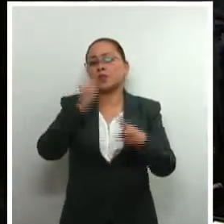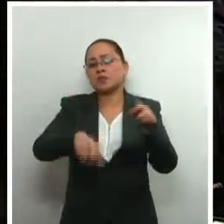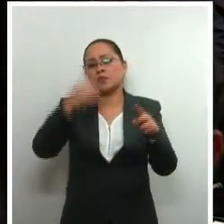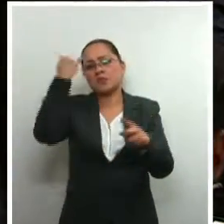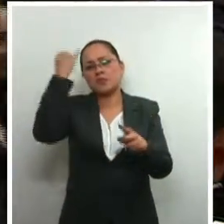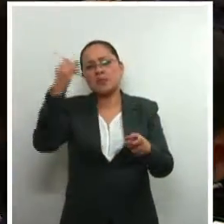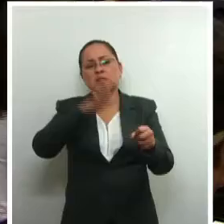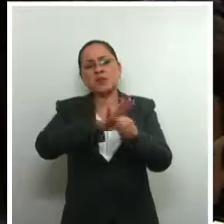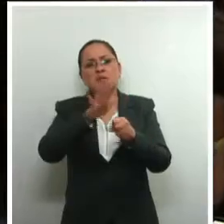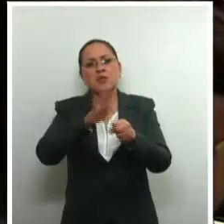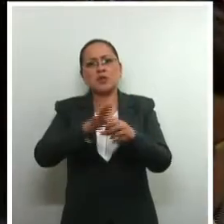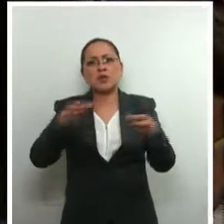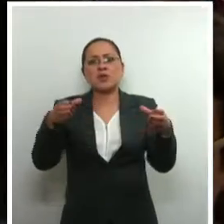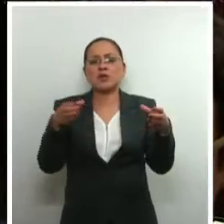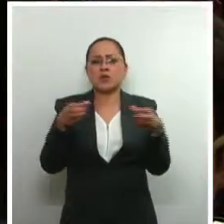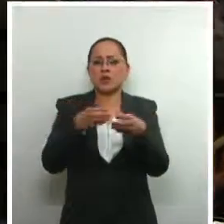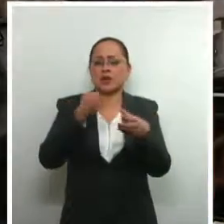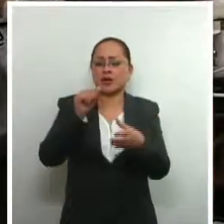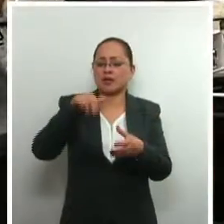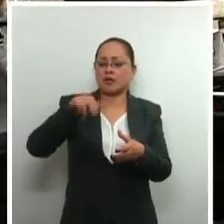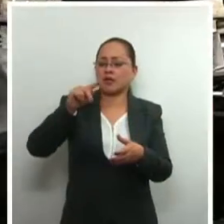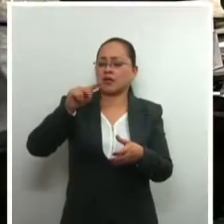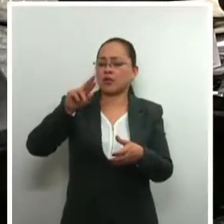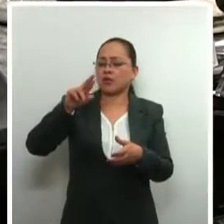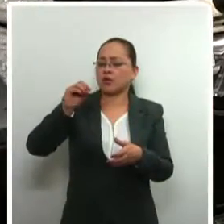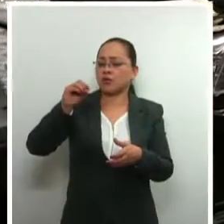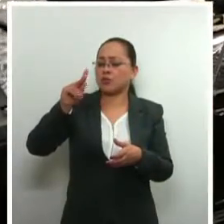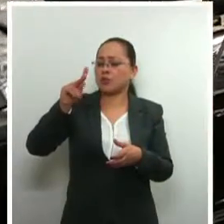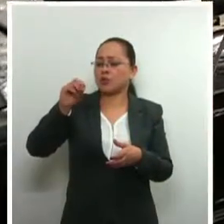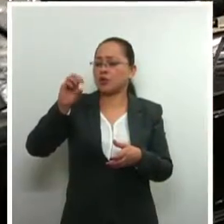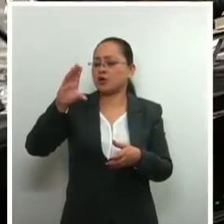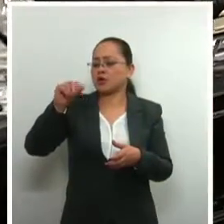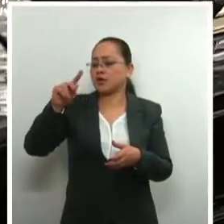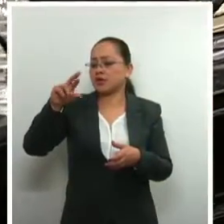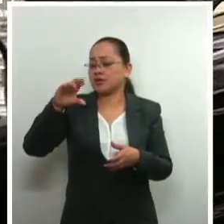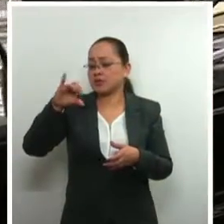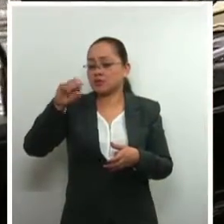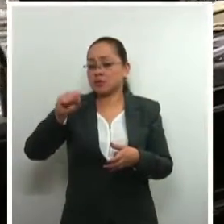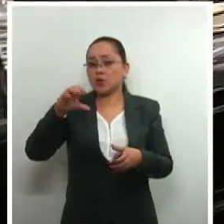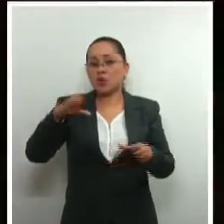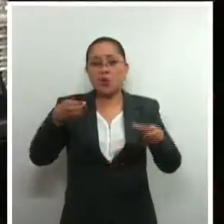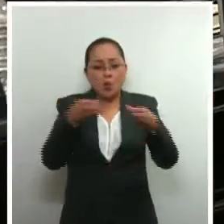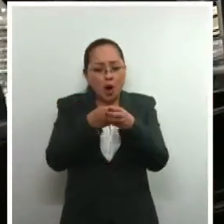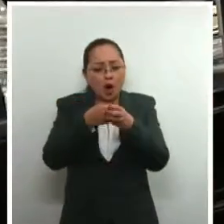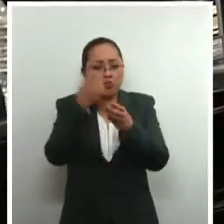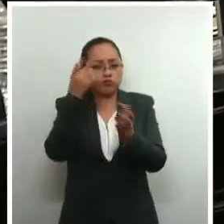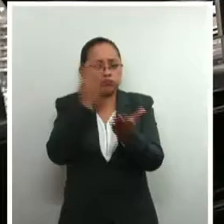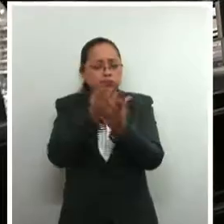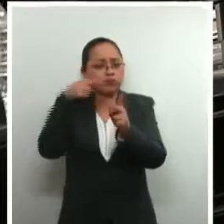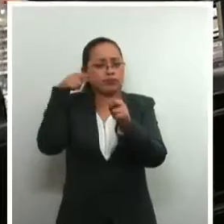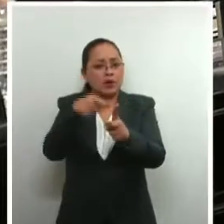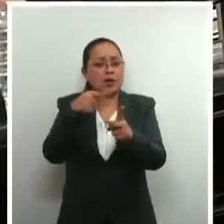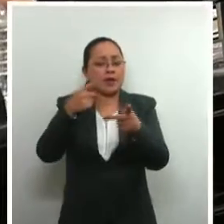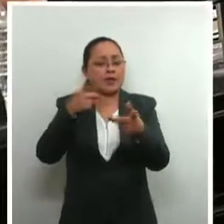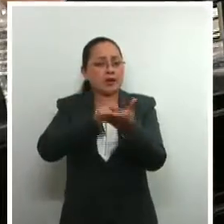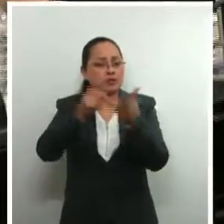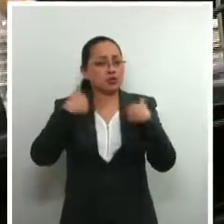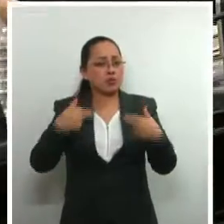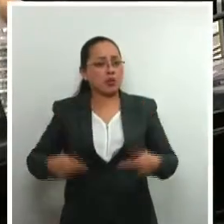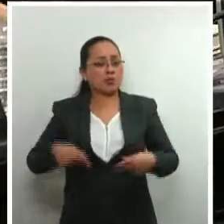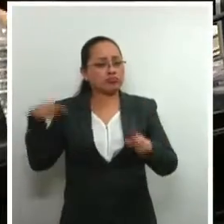el antropocentrismo en la concepción de los derechos humanos, recoger la